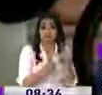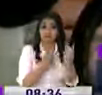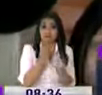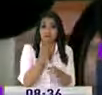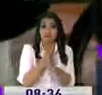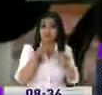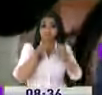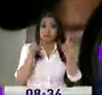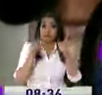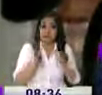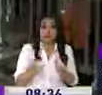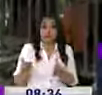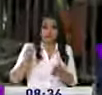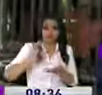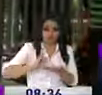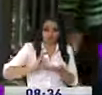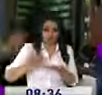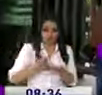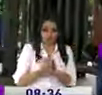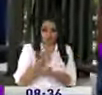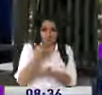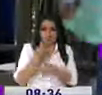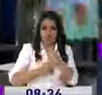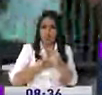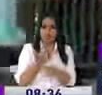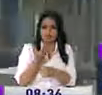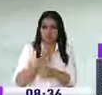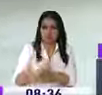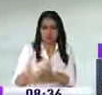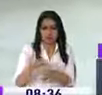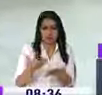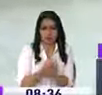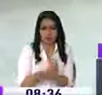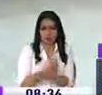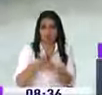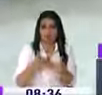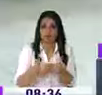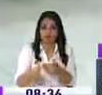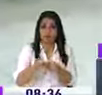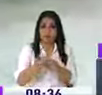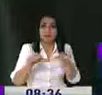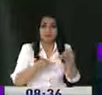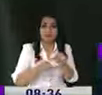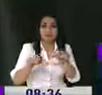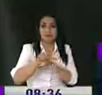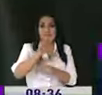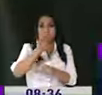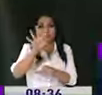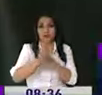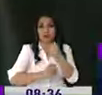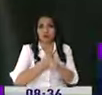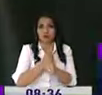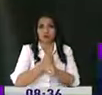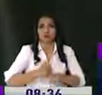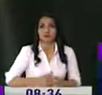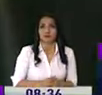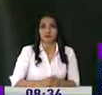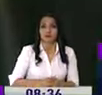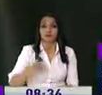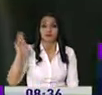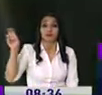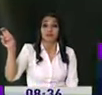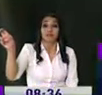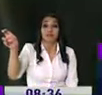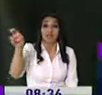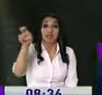empresarios se recuperaría en 10 años. Por su lado, la concesión duraría 25. Bueno, el teleférico ha pasado por